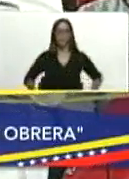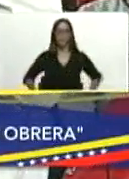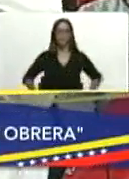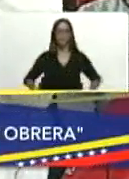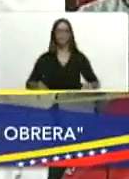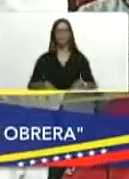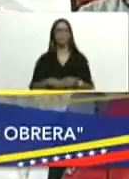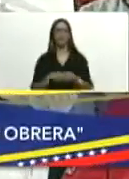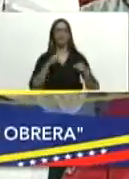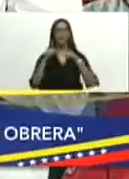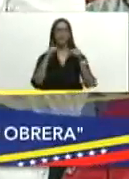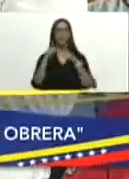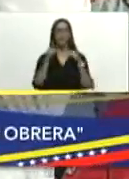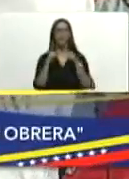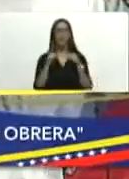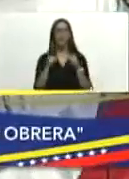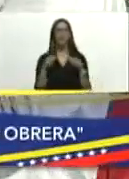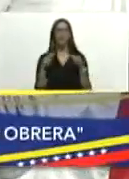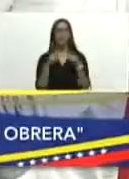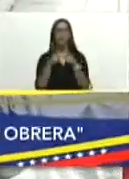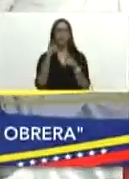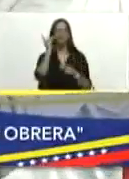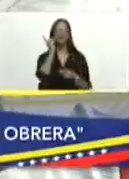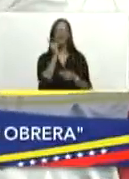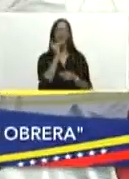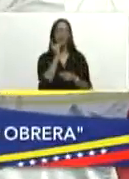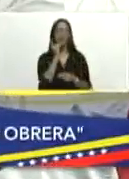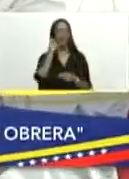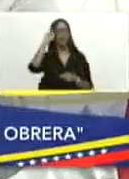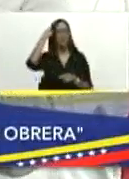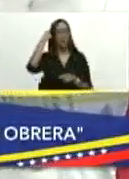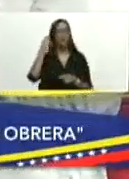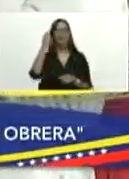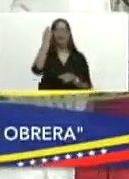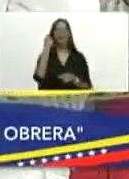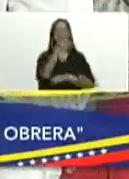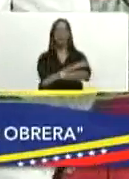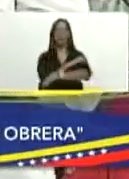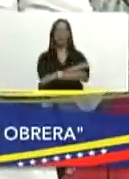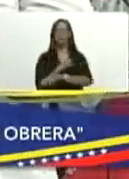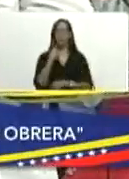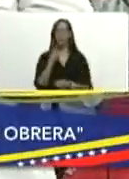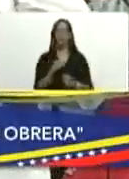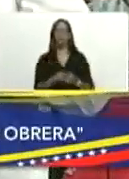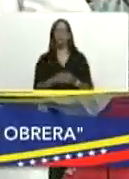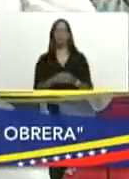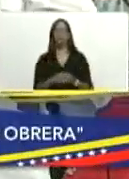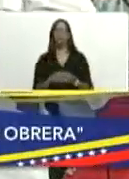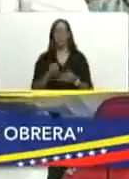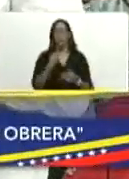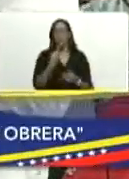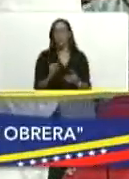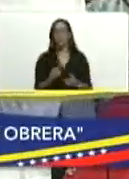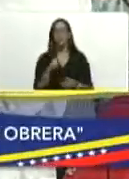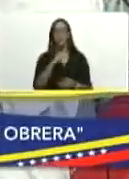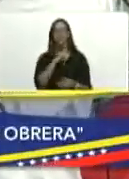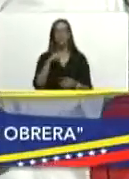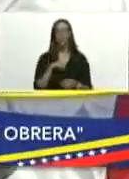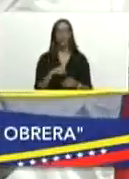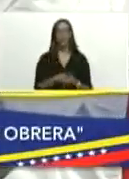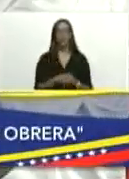dirigía la sesión Darío vivas recuerdo y recuerdo que los diputados de oposición nos dijeron nos decían que nosotros no